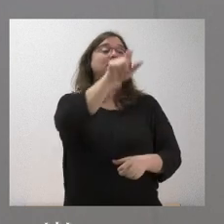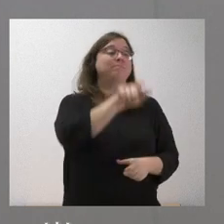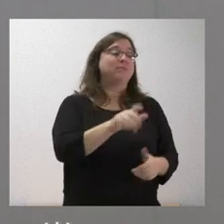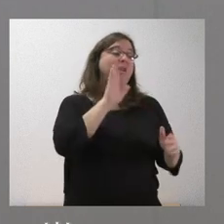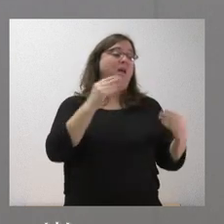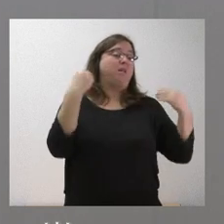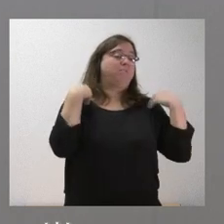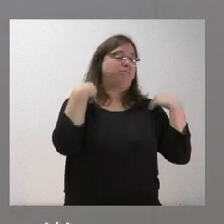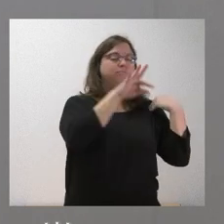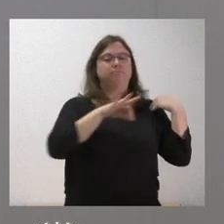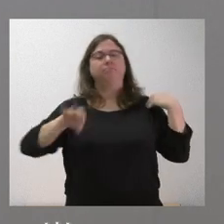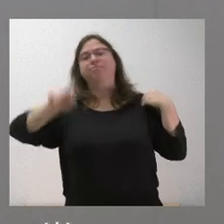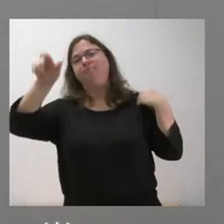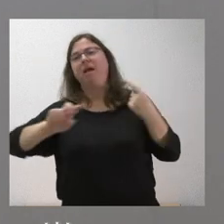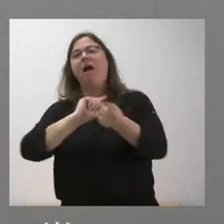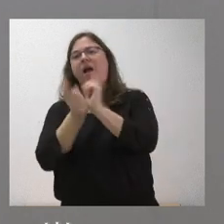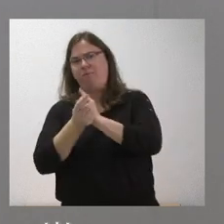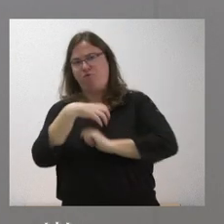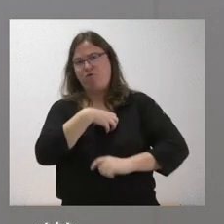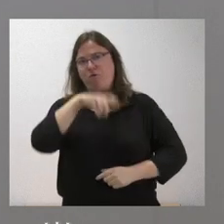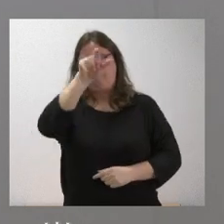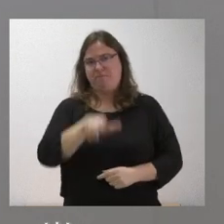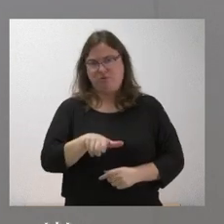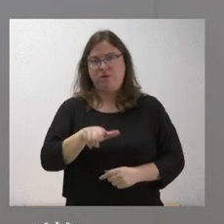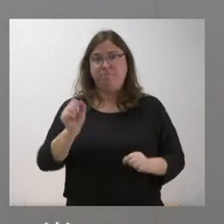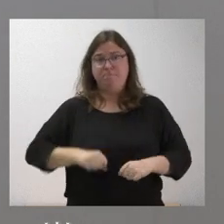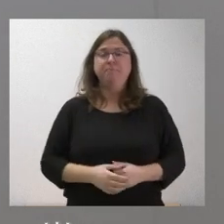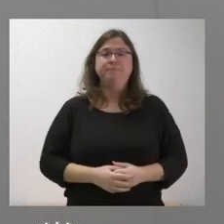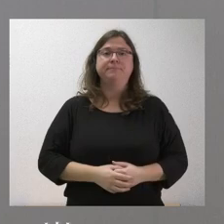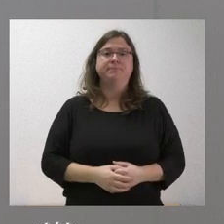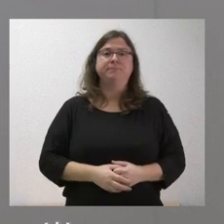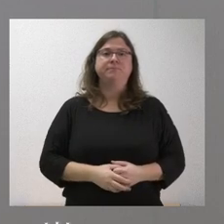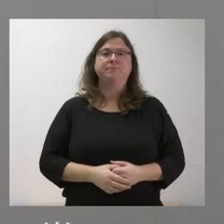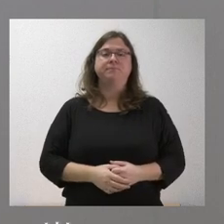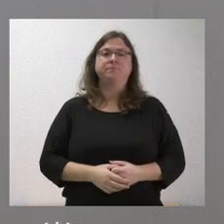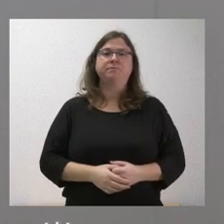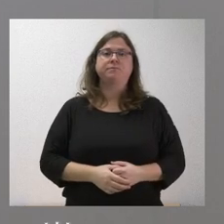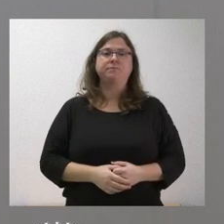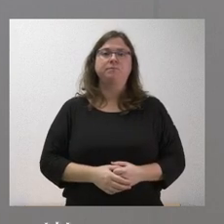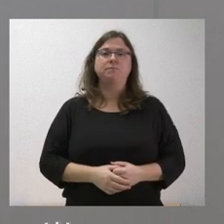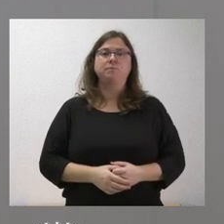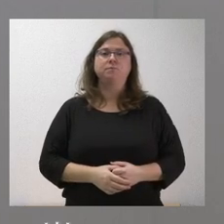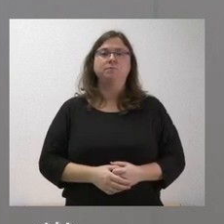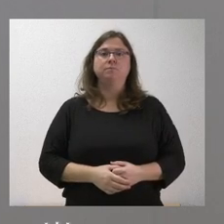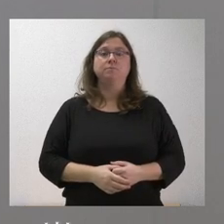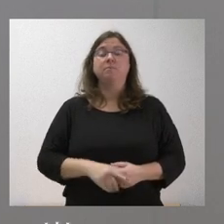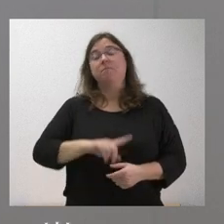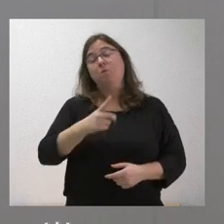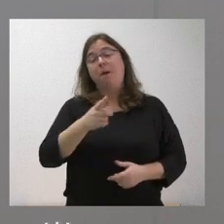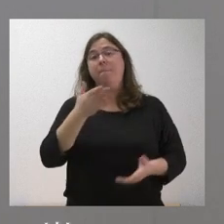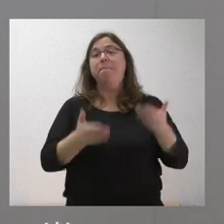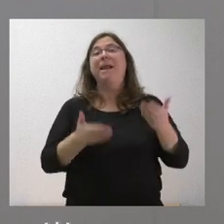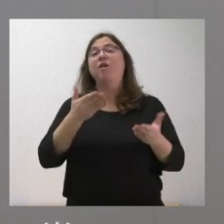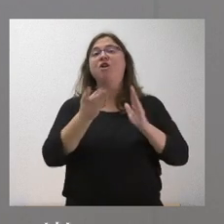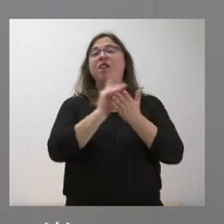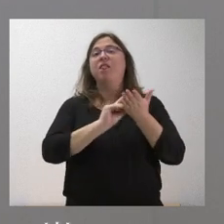ASUME estas funciones en eh en el momento actual y una valoración última de un dato